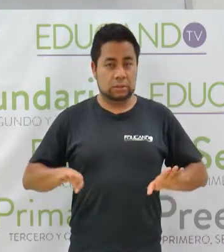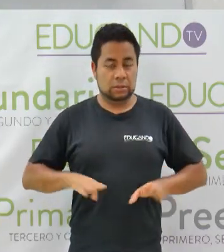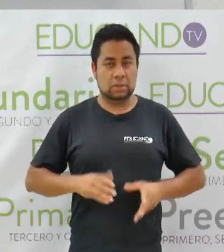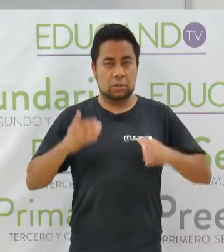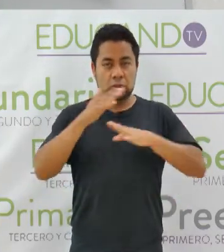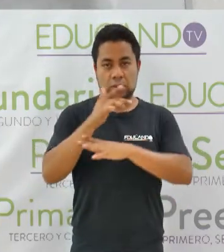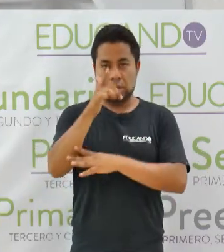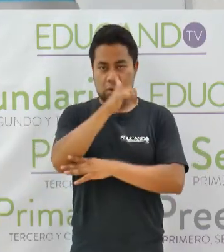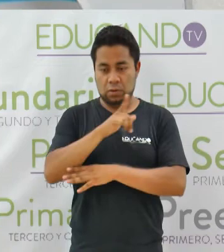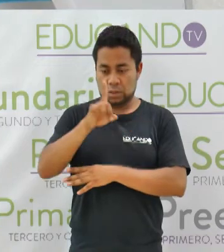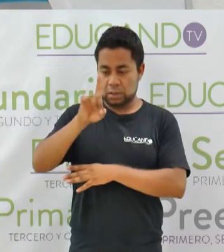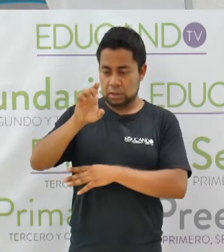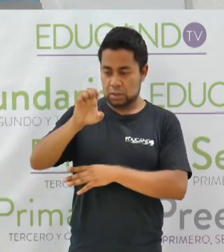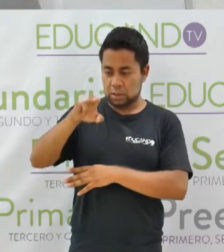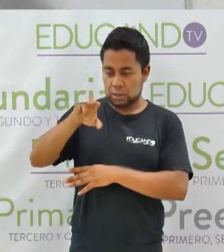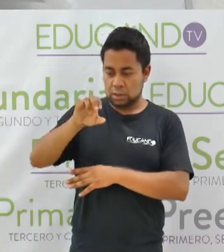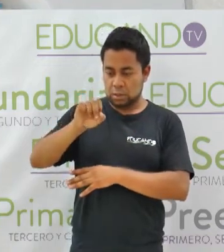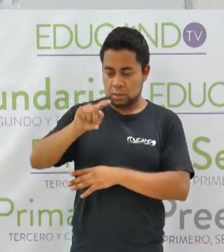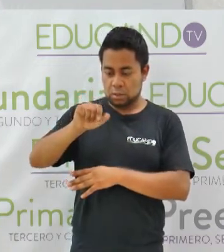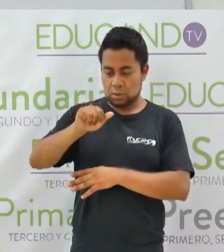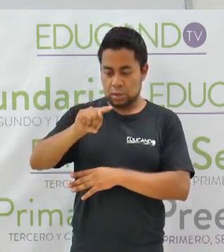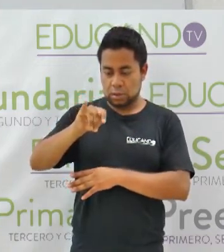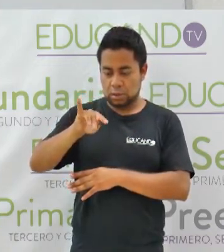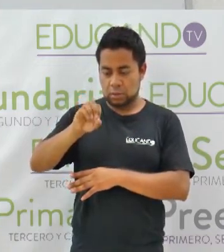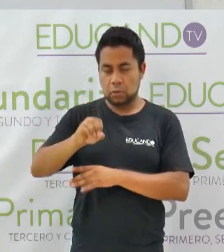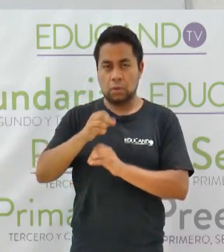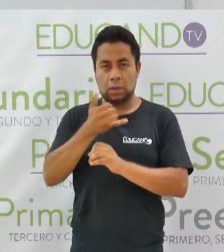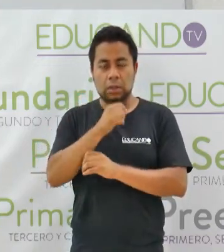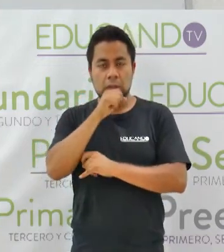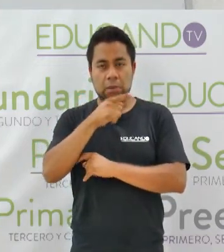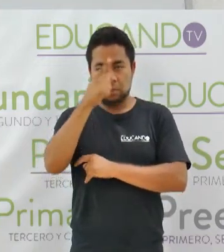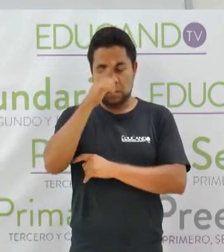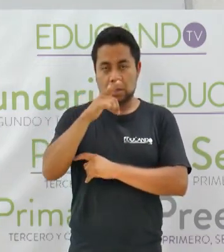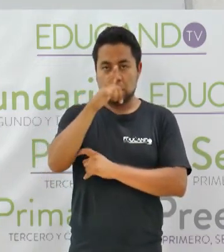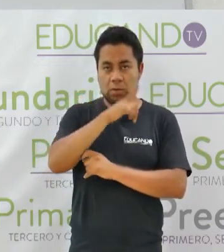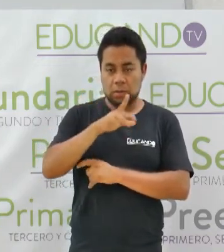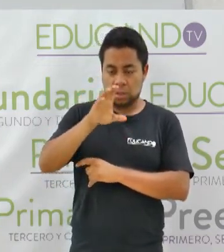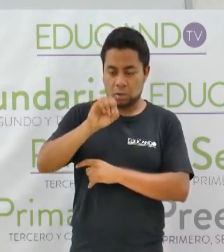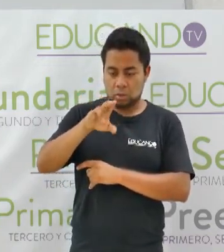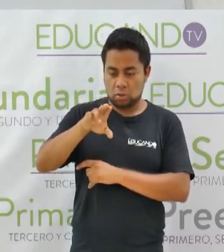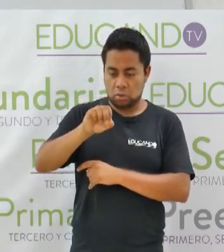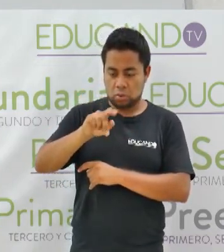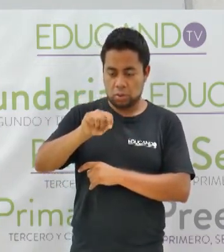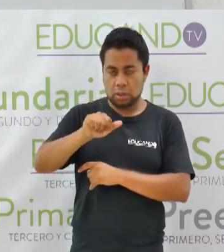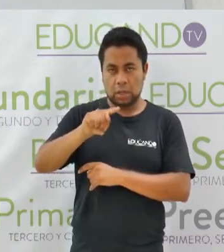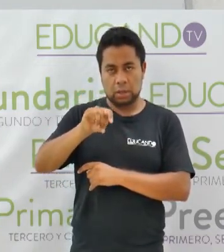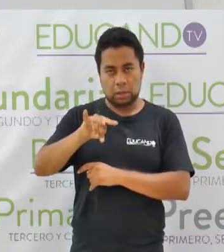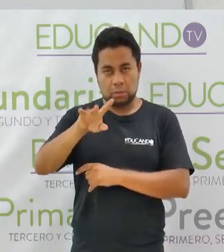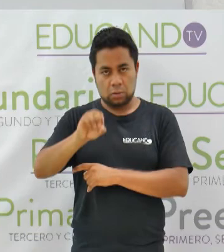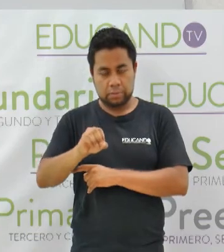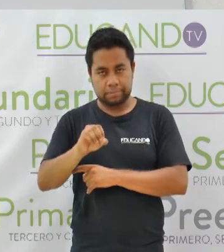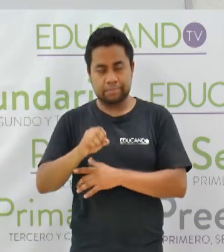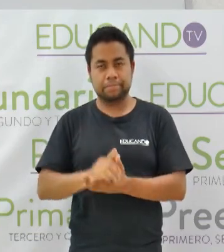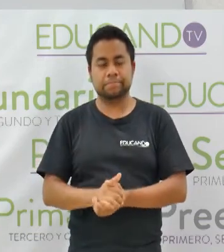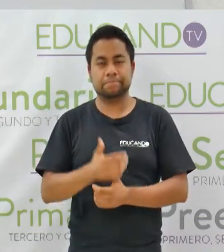características del lenguaje denotativo y también del lenguaje connotativo. Vamos a ver ahora